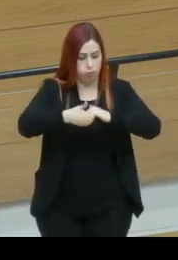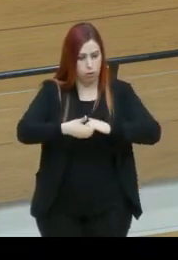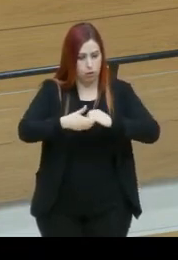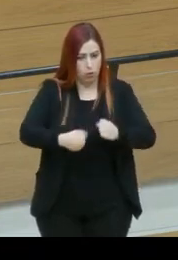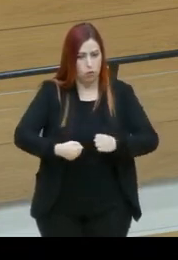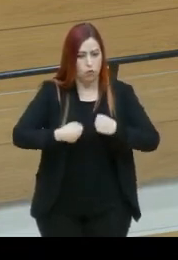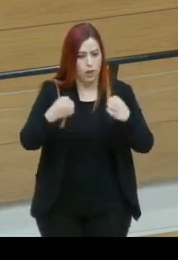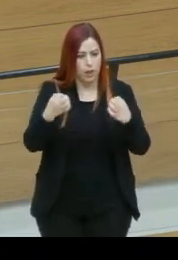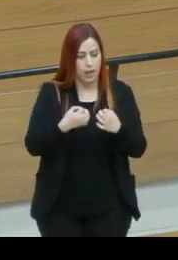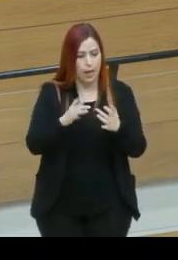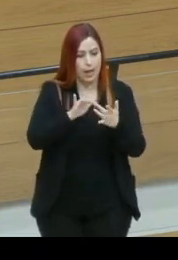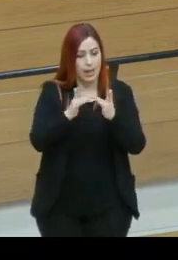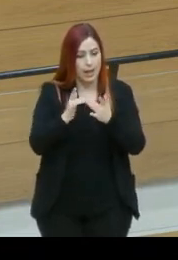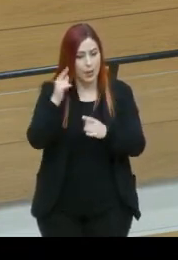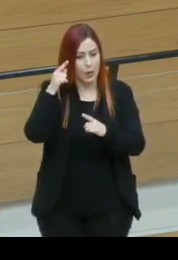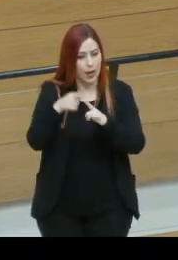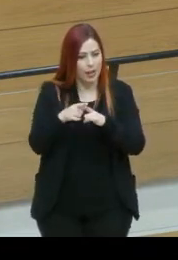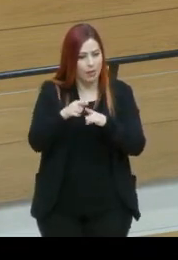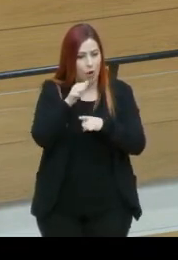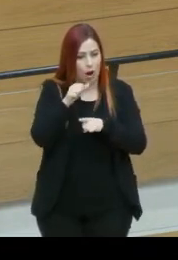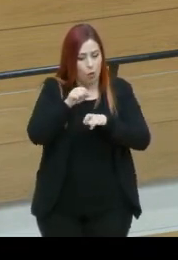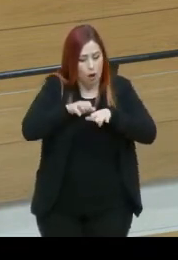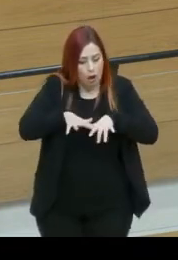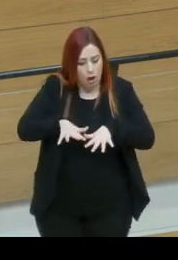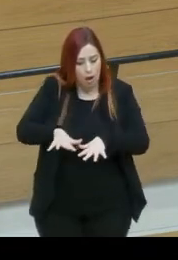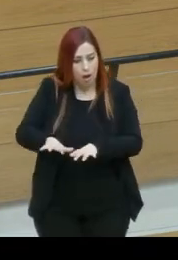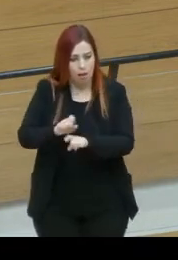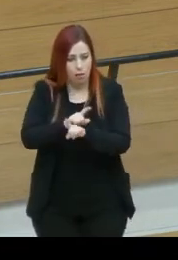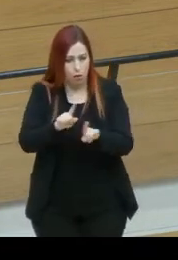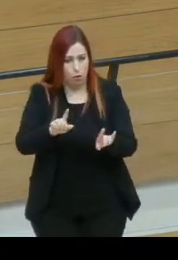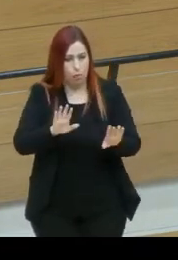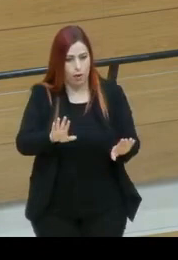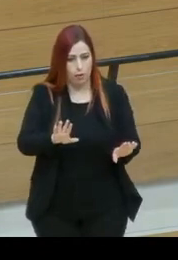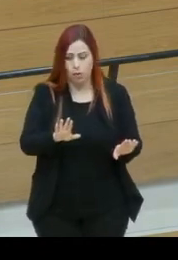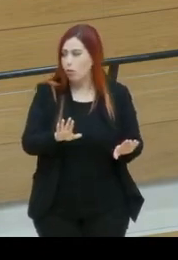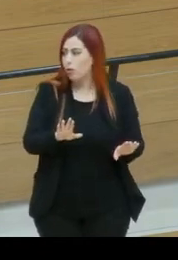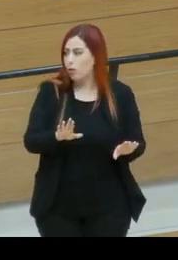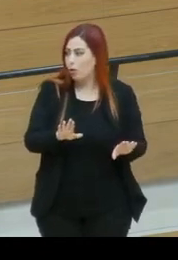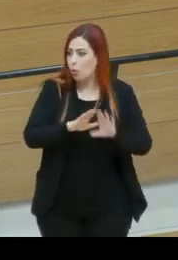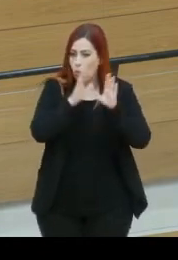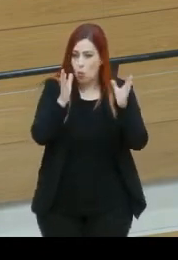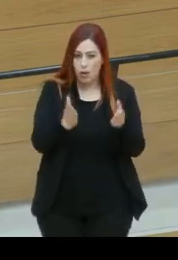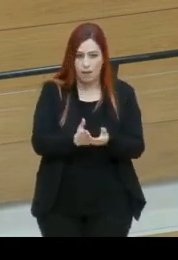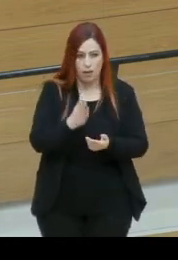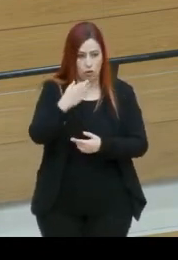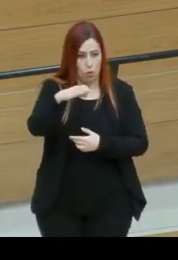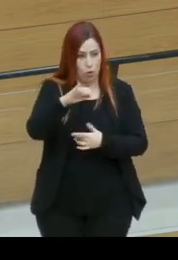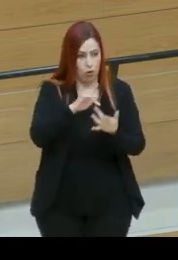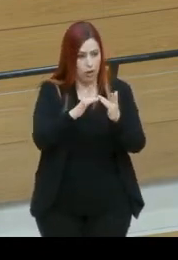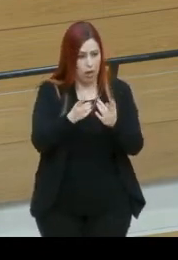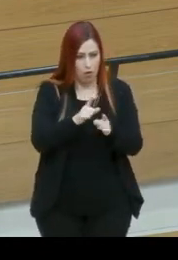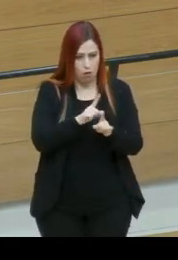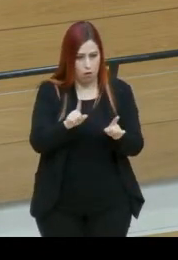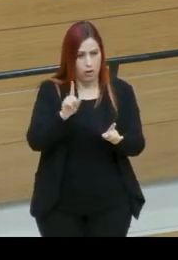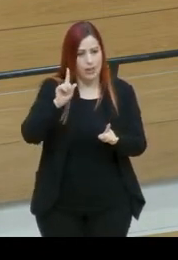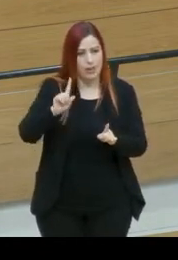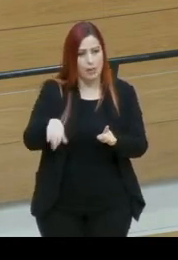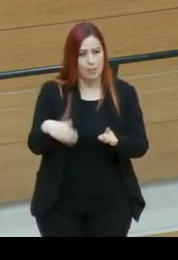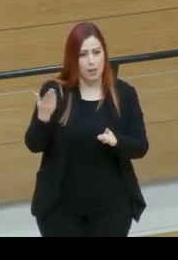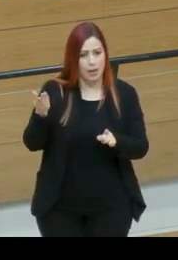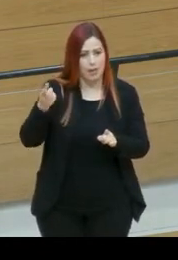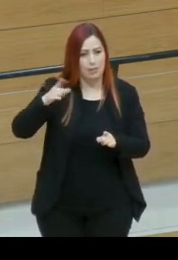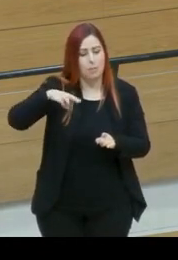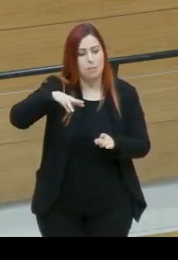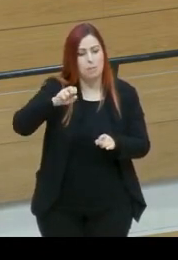una interacción para que no se las lleve la corriente. Pero no solo se queda en nuestro universo este tipo de interacción, lo podemos ver hasta en Marvel,